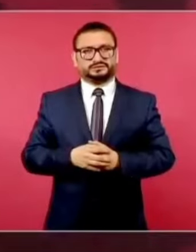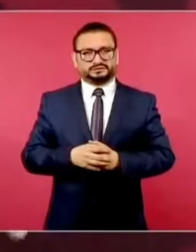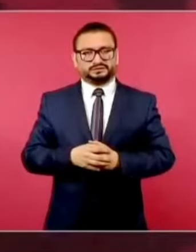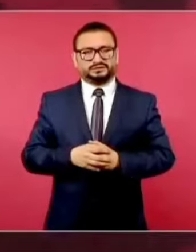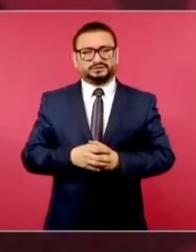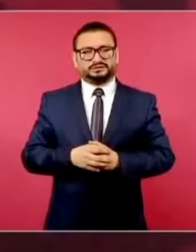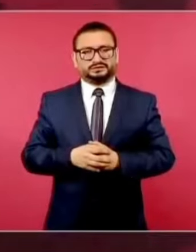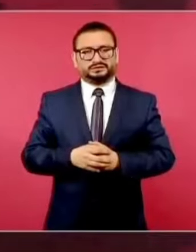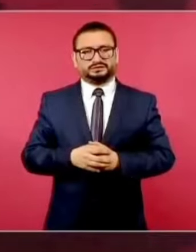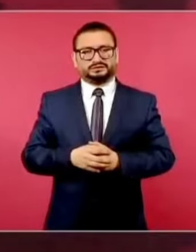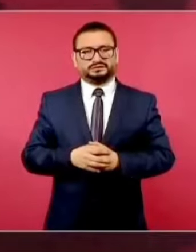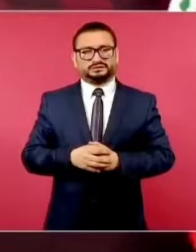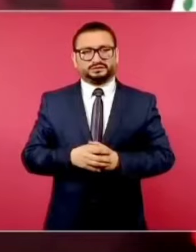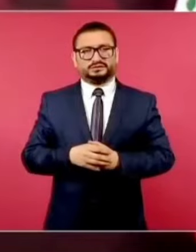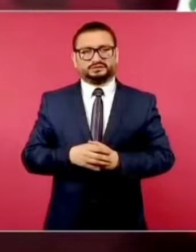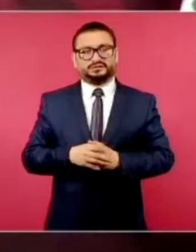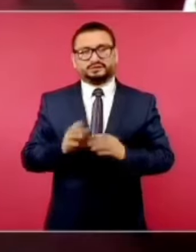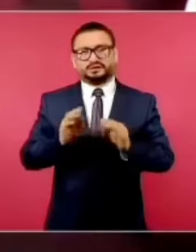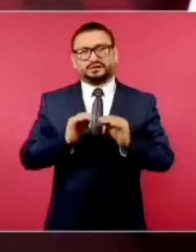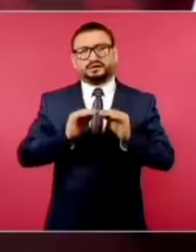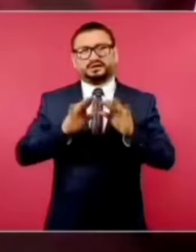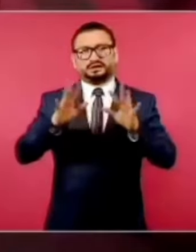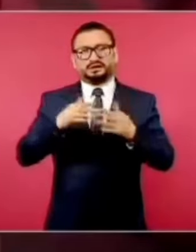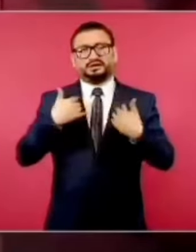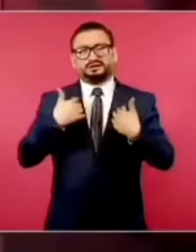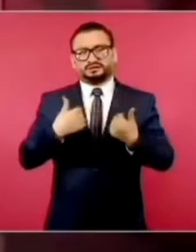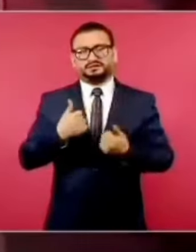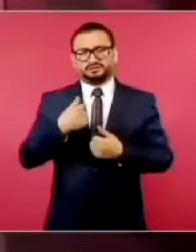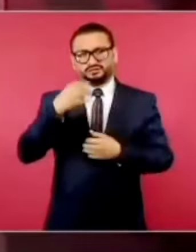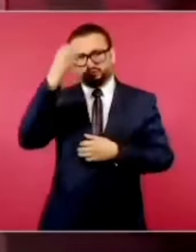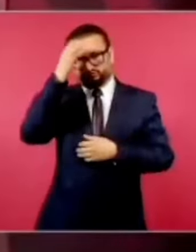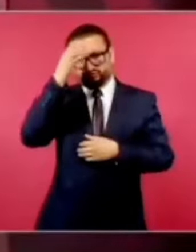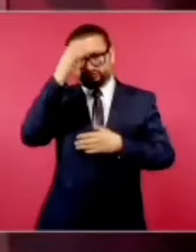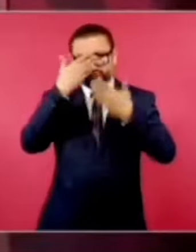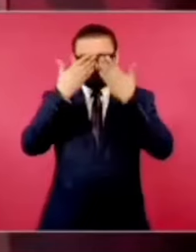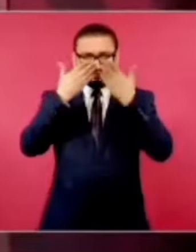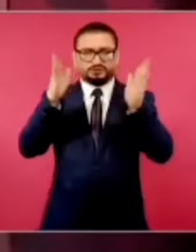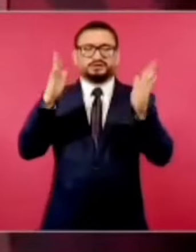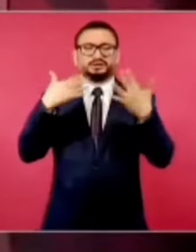precisamente consolidando la toma de conciencia.